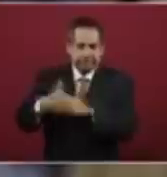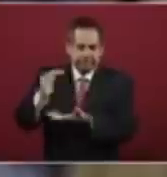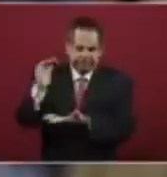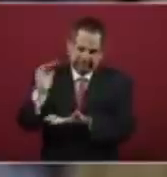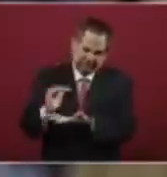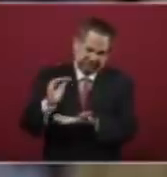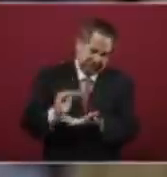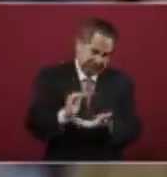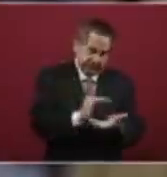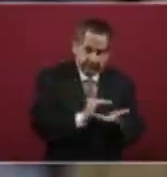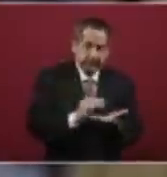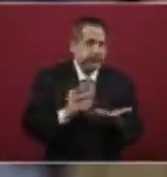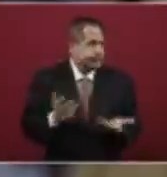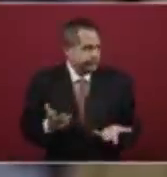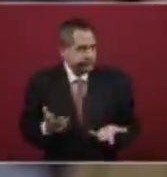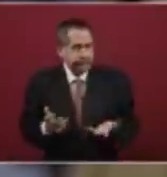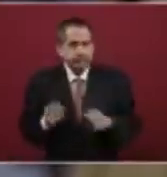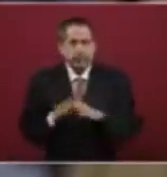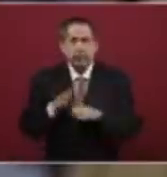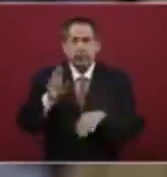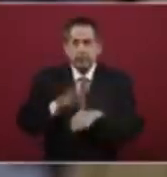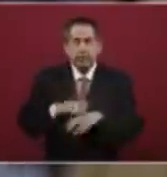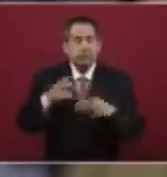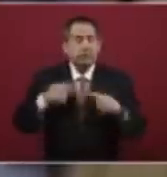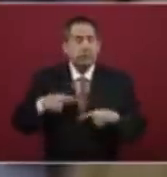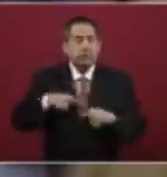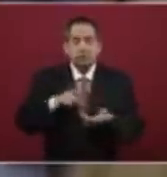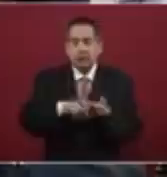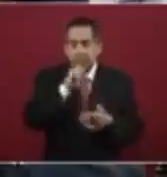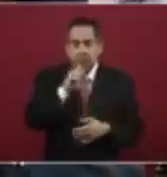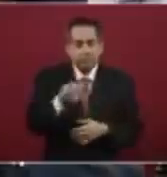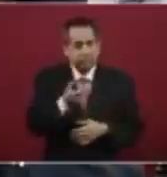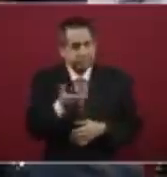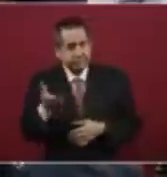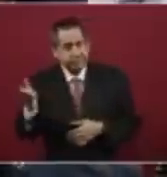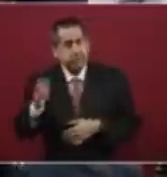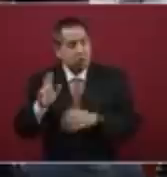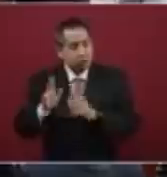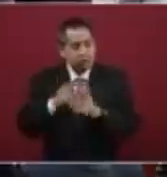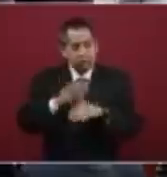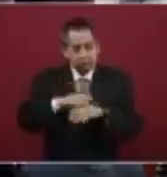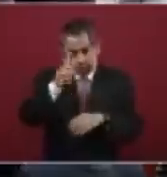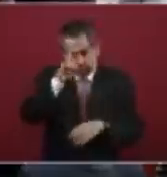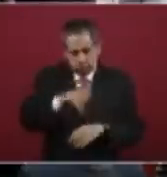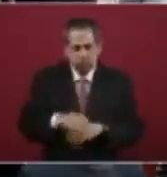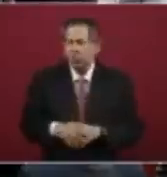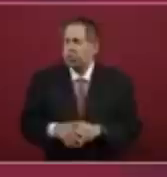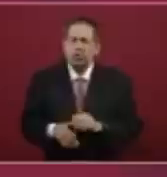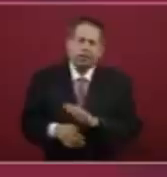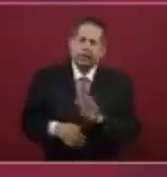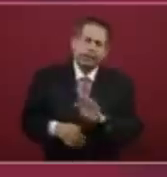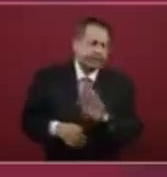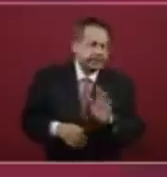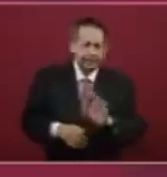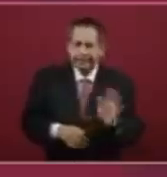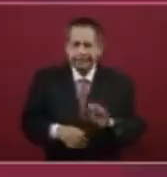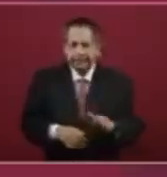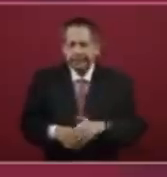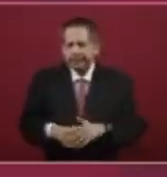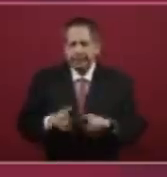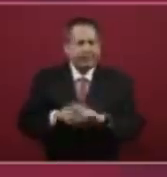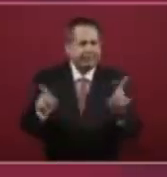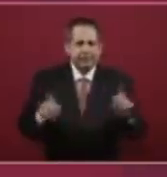esto implica que va a haber un recorte de personal aún más fuerte. No. También eso es